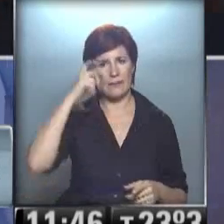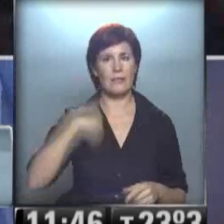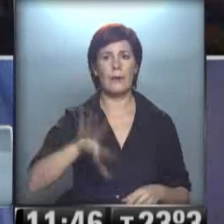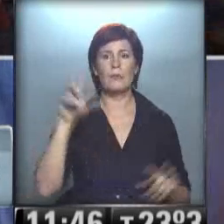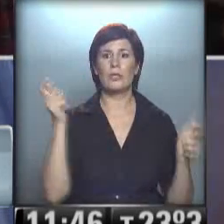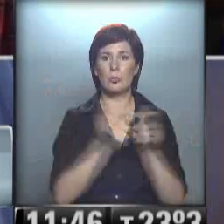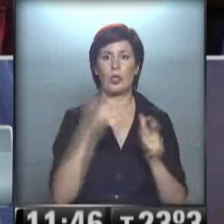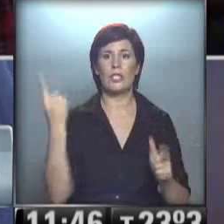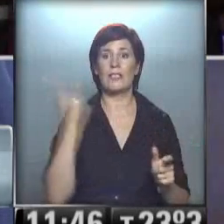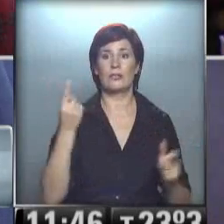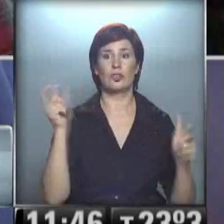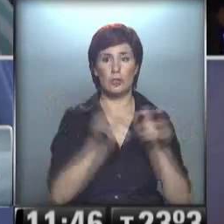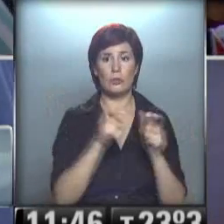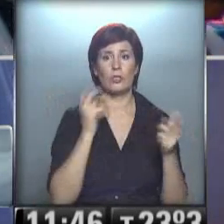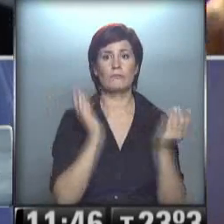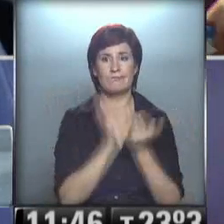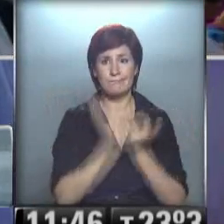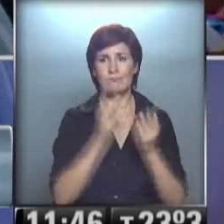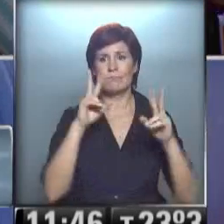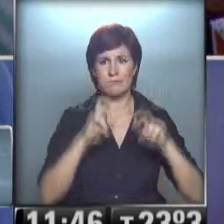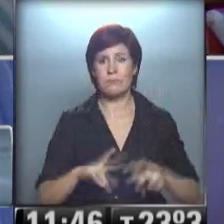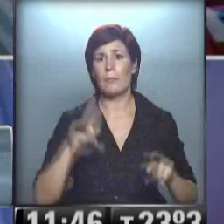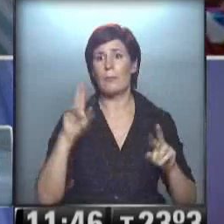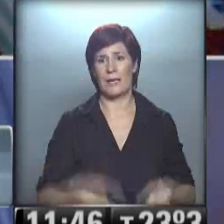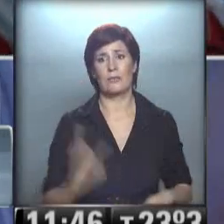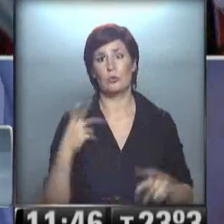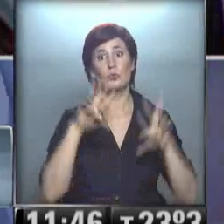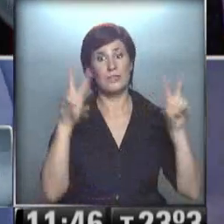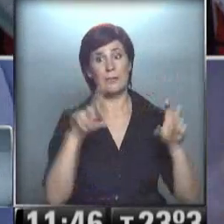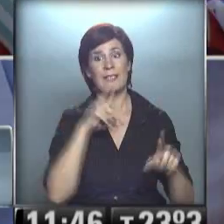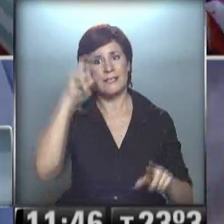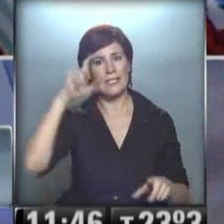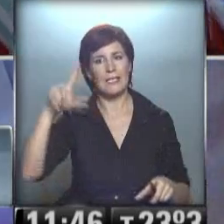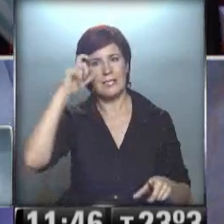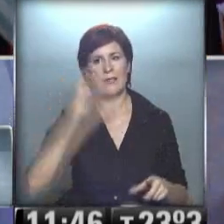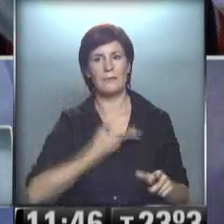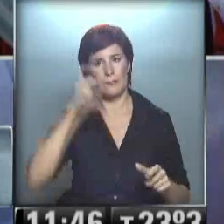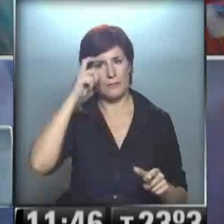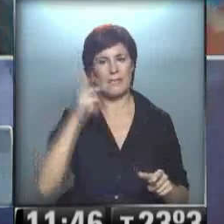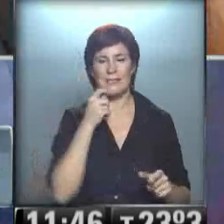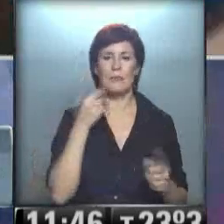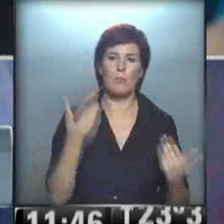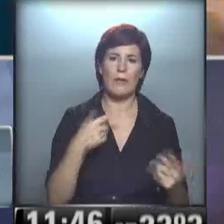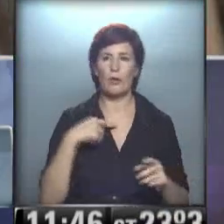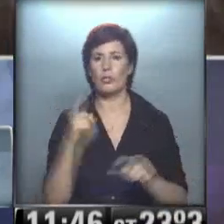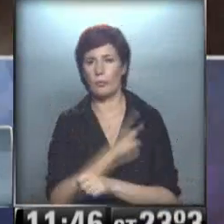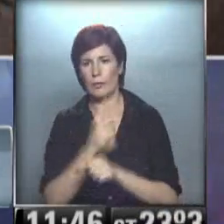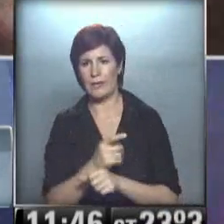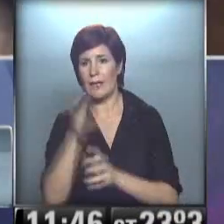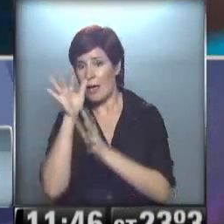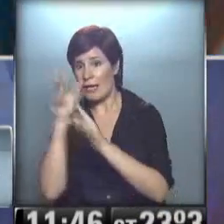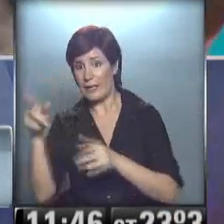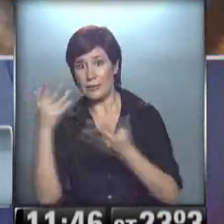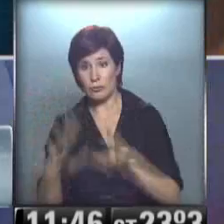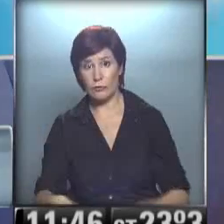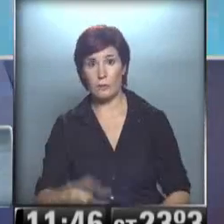directorio. Todavía no tiene fecha, pero sí, por supuesto, uno de los temas es Telefe y si tiene o no incompatibilidad con servicio público. ¿Con el grupo Clarín se está conforme? Con el